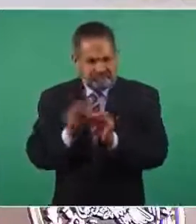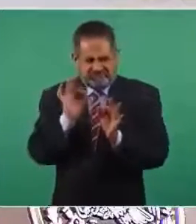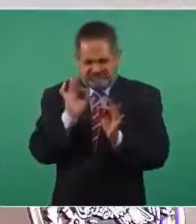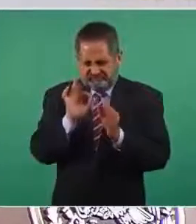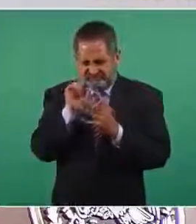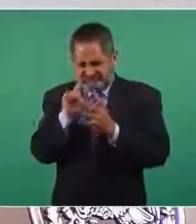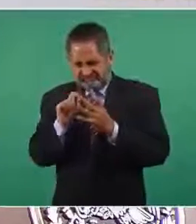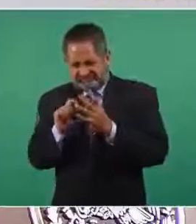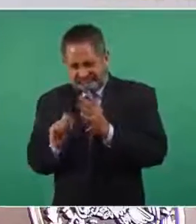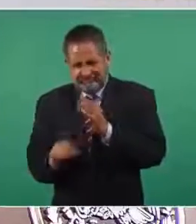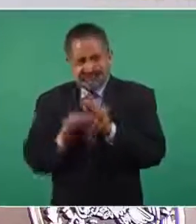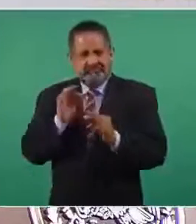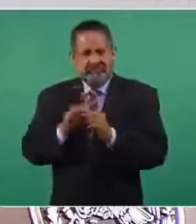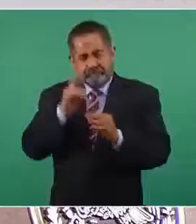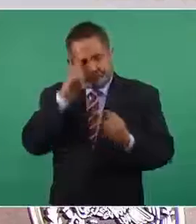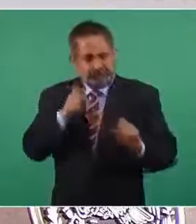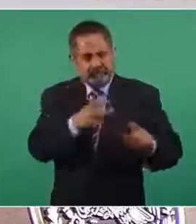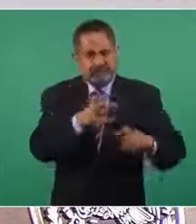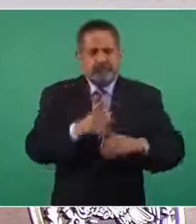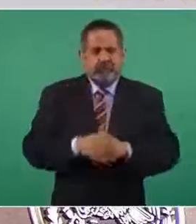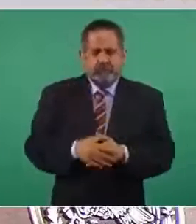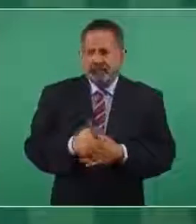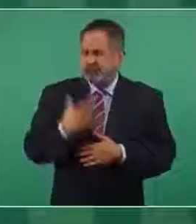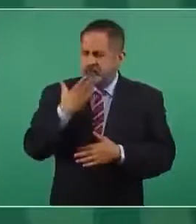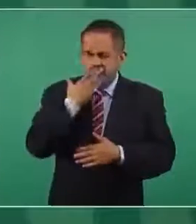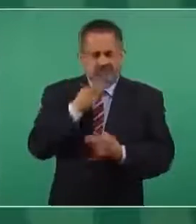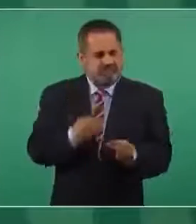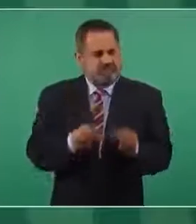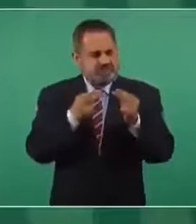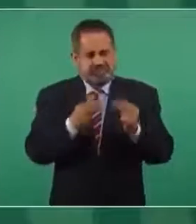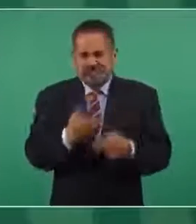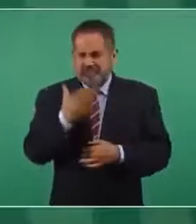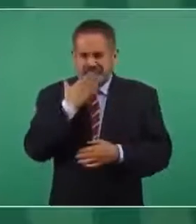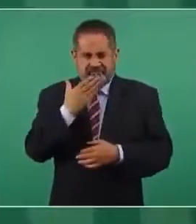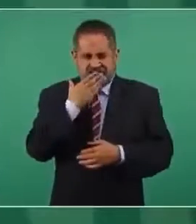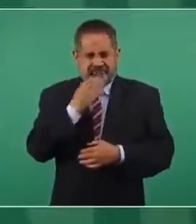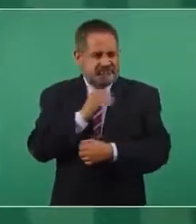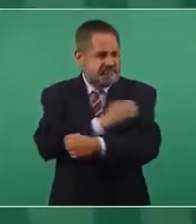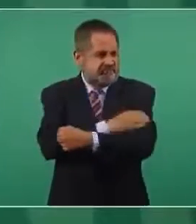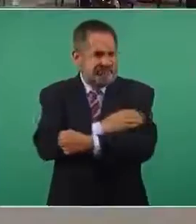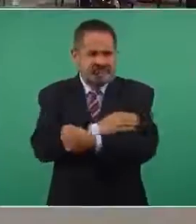específico para esto, ¿no? Es un buen negocio para el país.